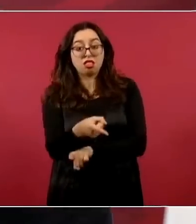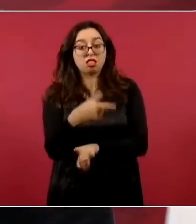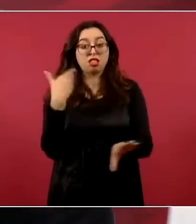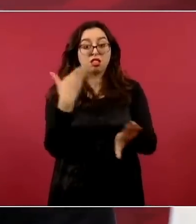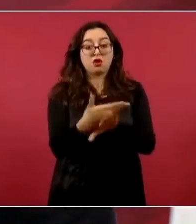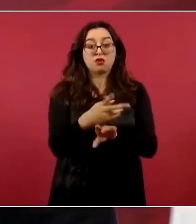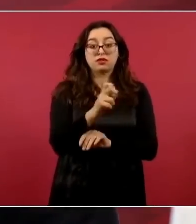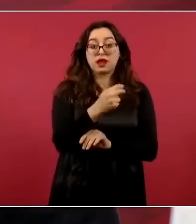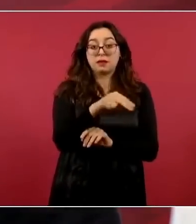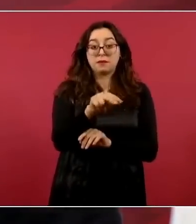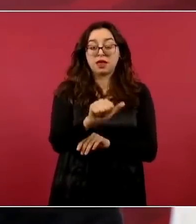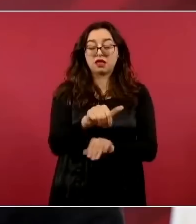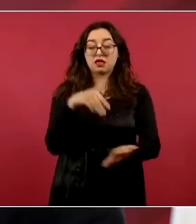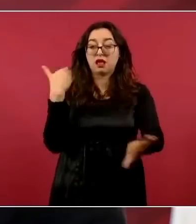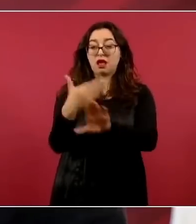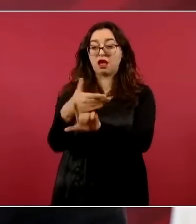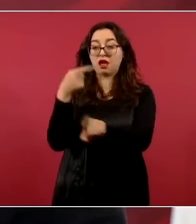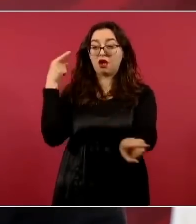Nadie.